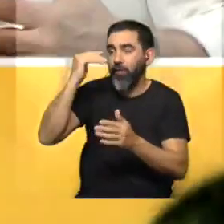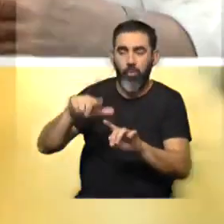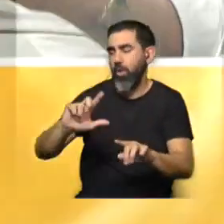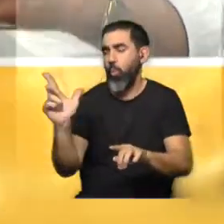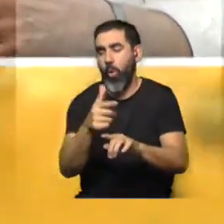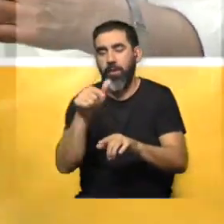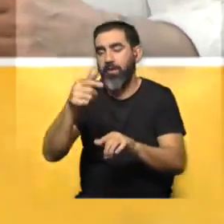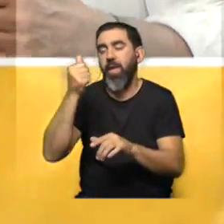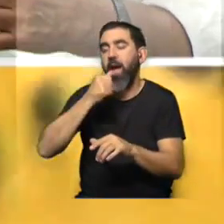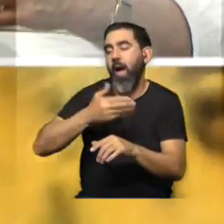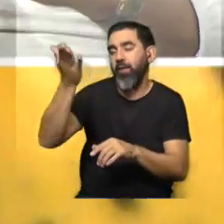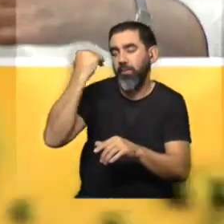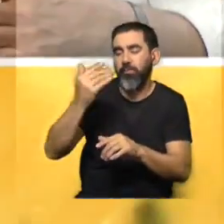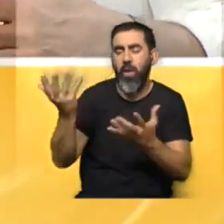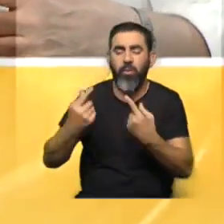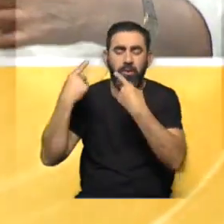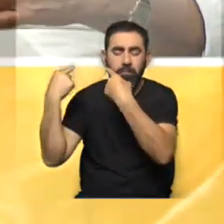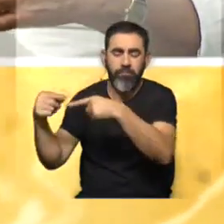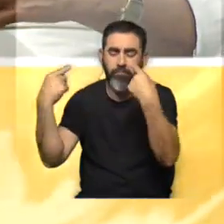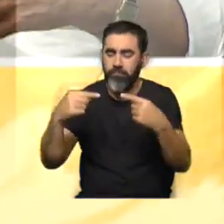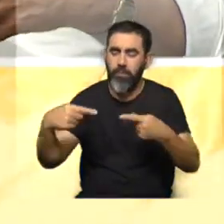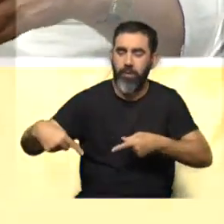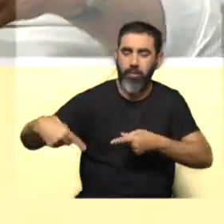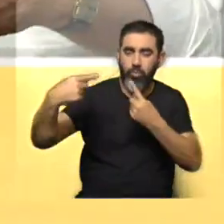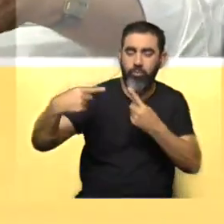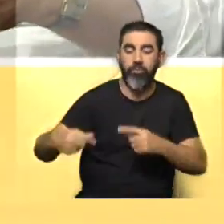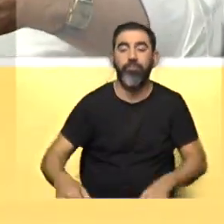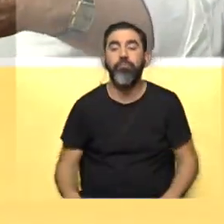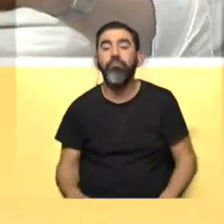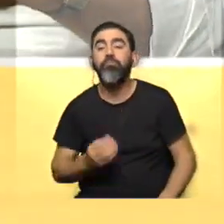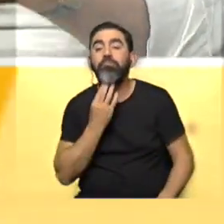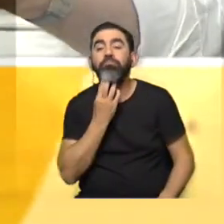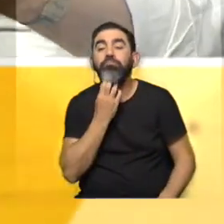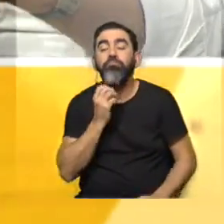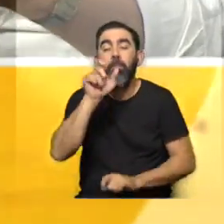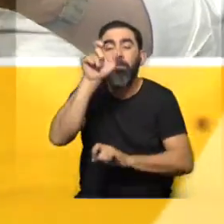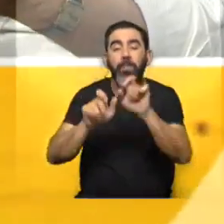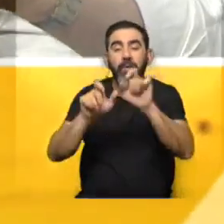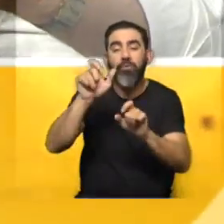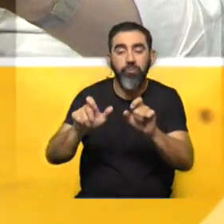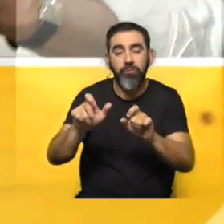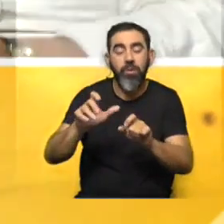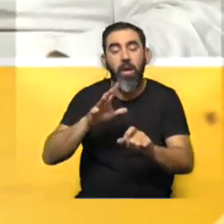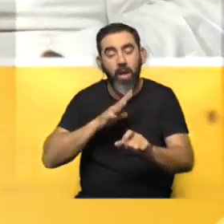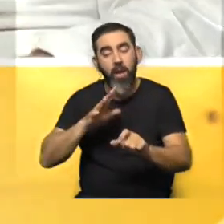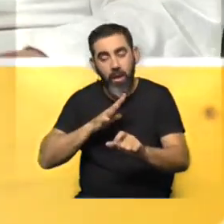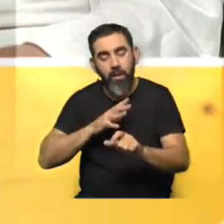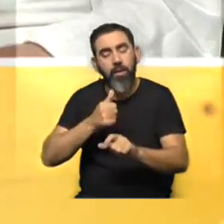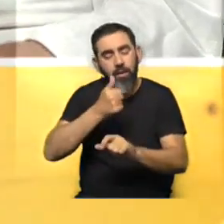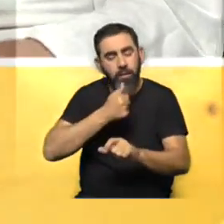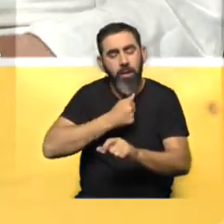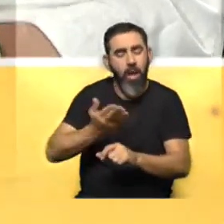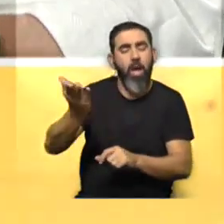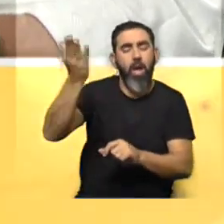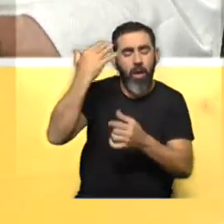Como te digo, hoy el debate ya está en otro plano, incluso hasta personas ortodoxas han encontrado algo más antiguo que